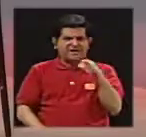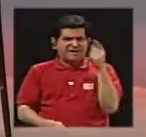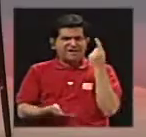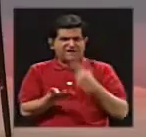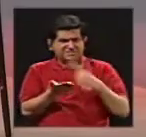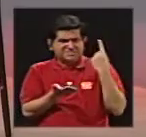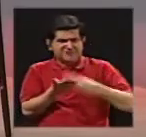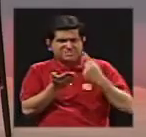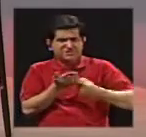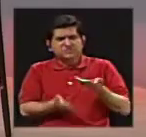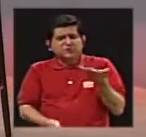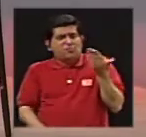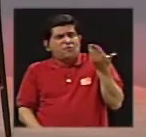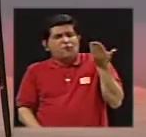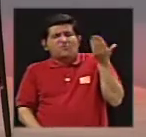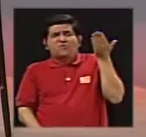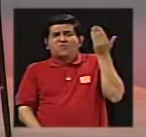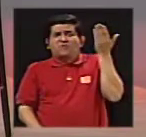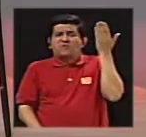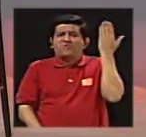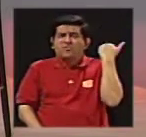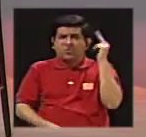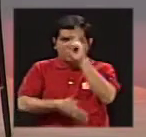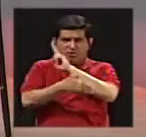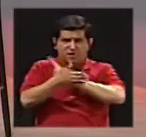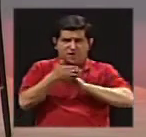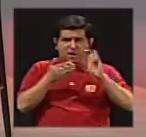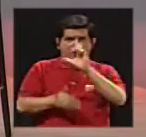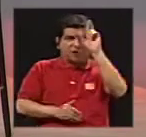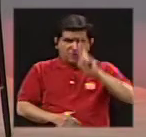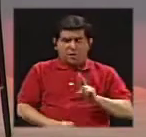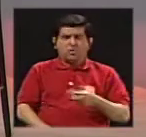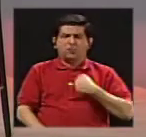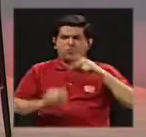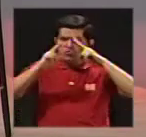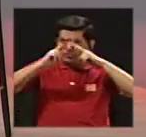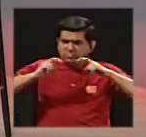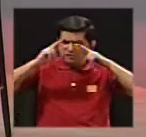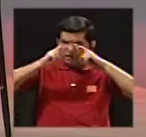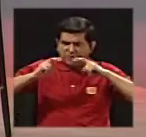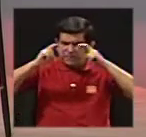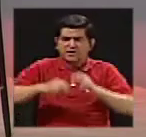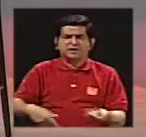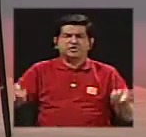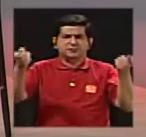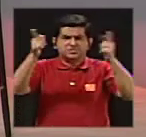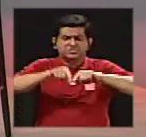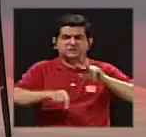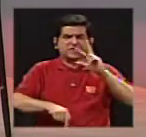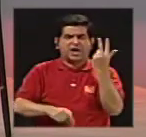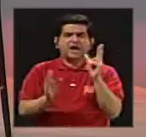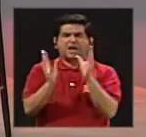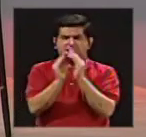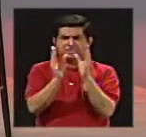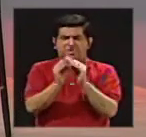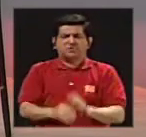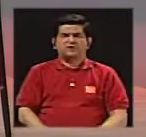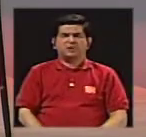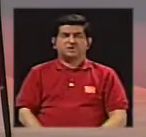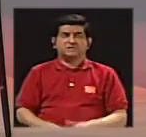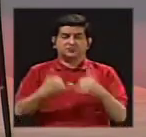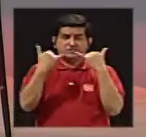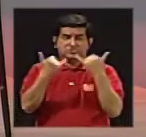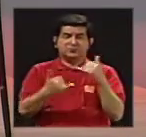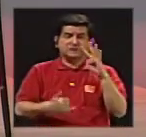de larga Data dentro de la de la Universidad de Costa Rica si uno revisa lo ocurrió durante el Tercer congreso hace más de